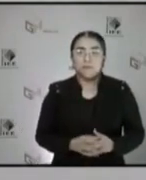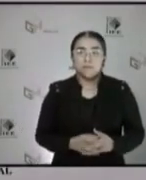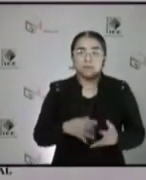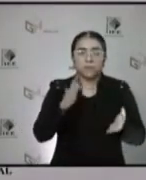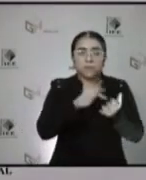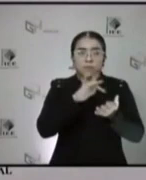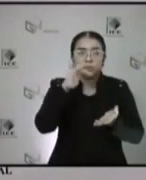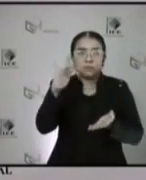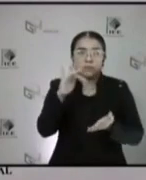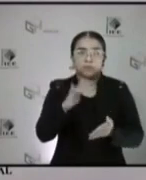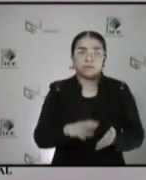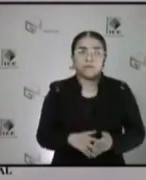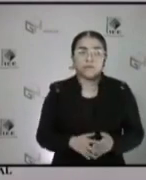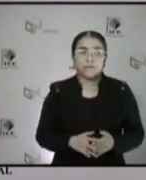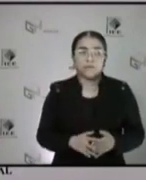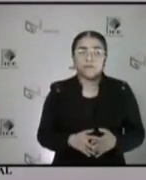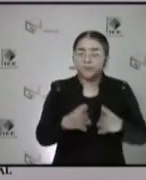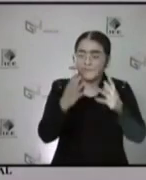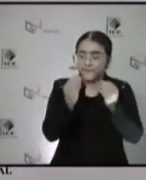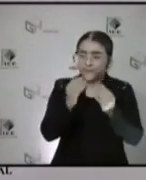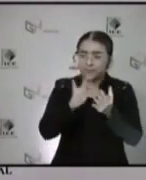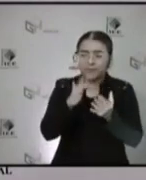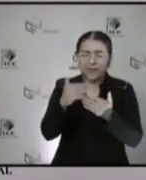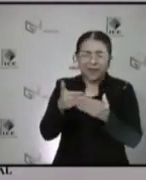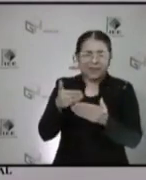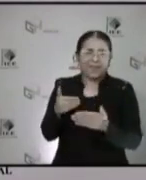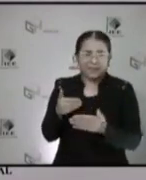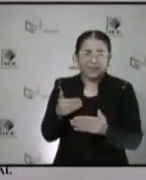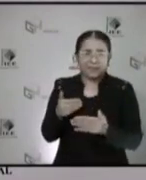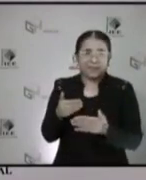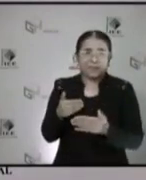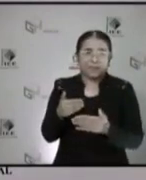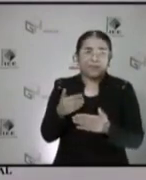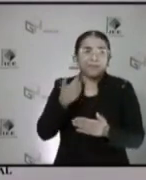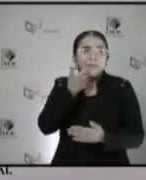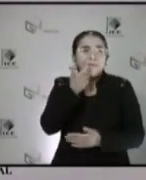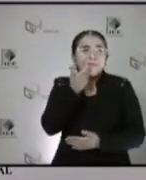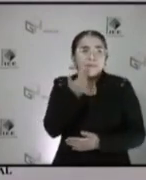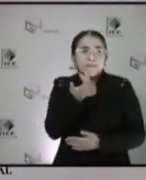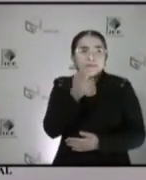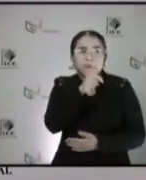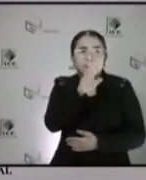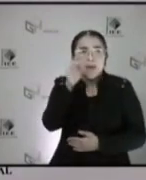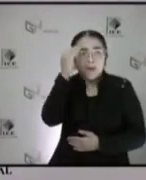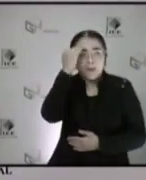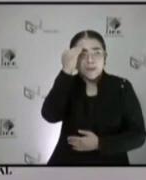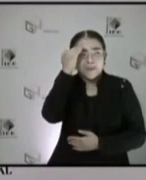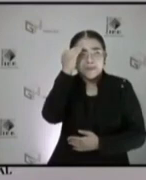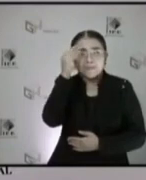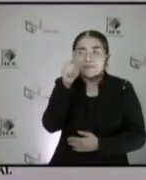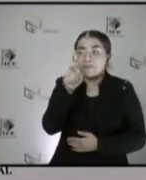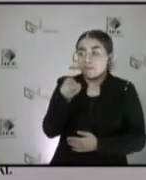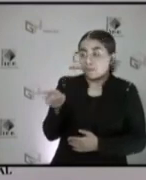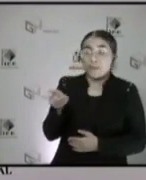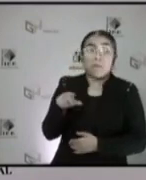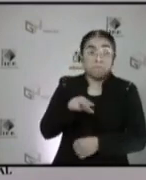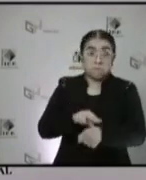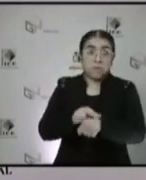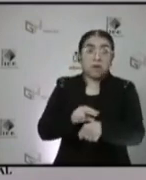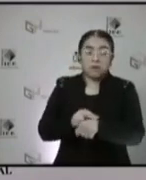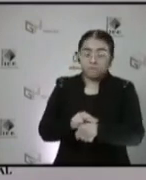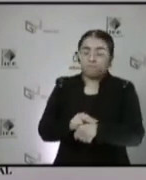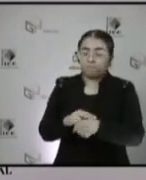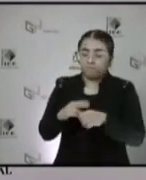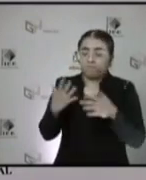Gracias. Muchísimas gracias. Antes que nada, quiero hacer un reconocimiento a todo el personal médico de este Estado por